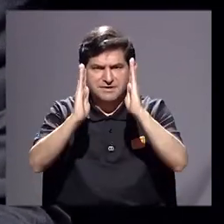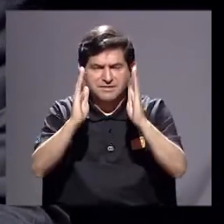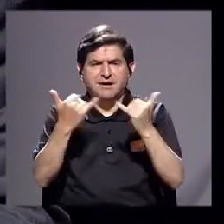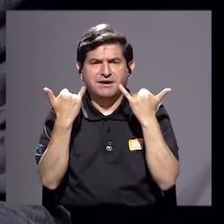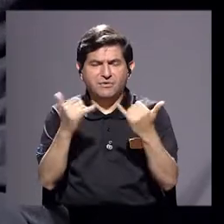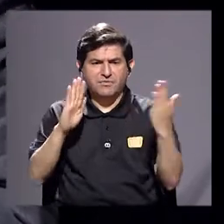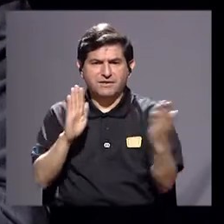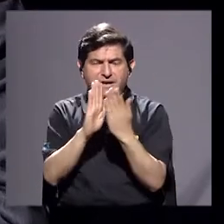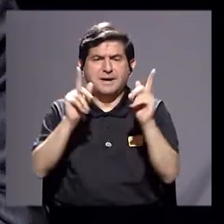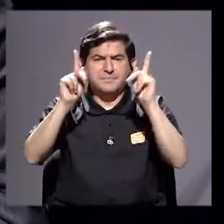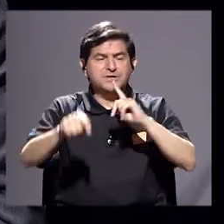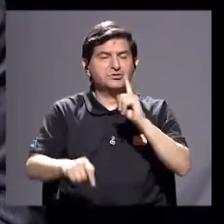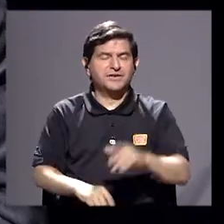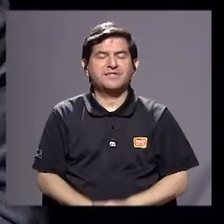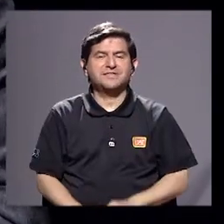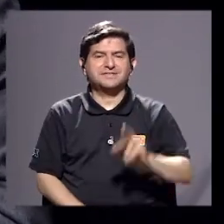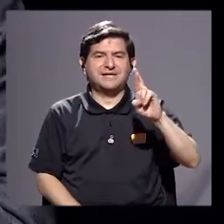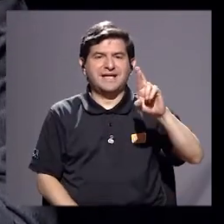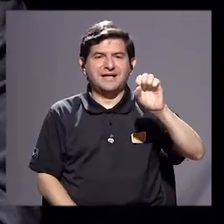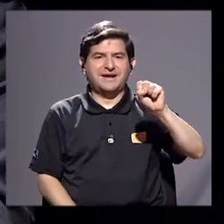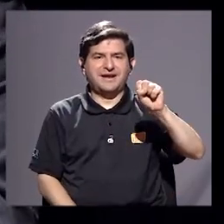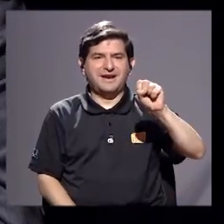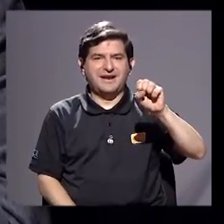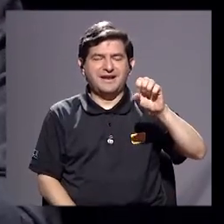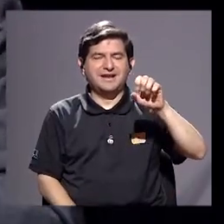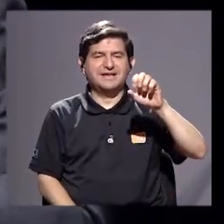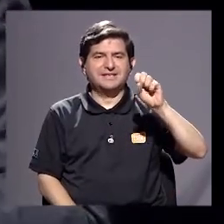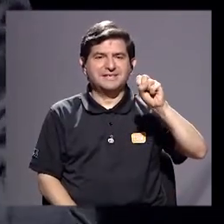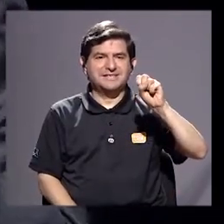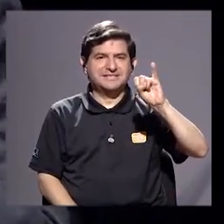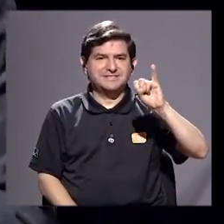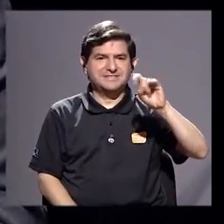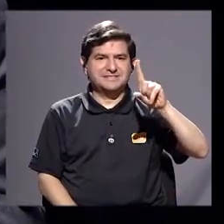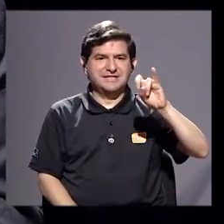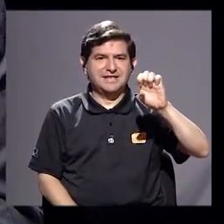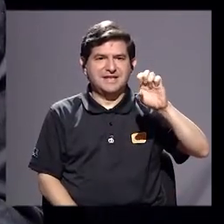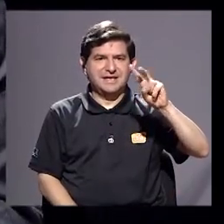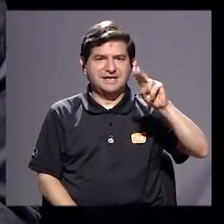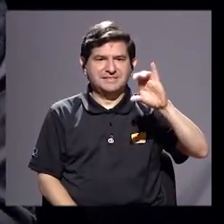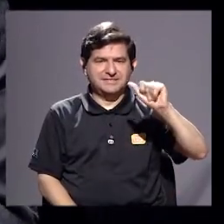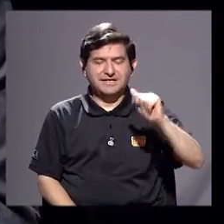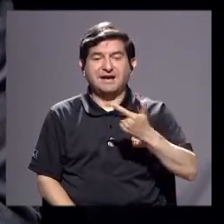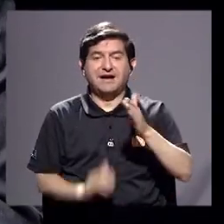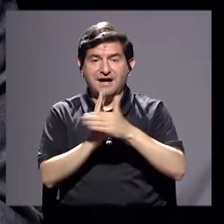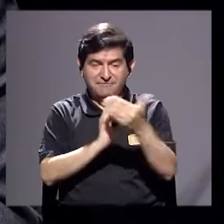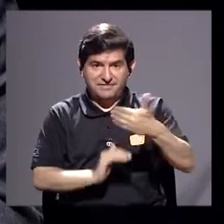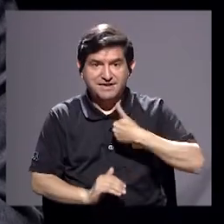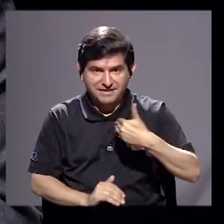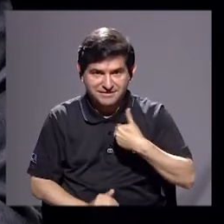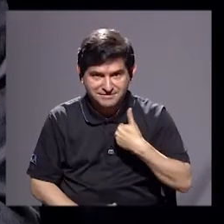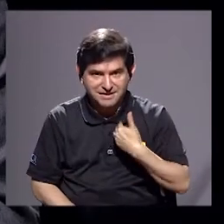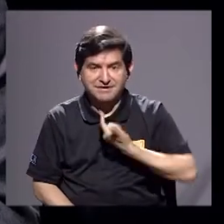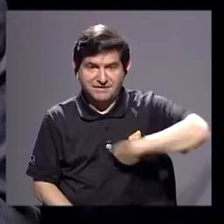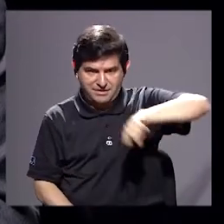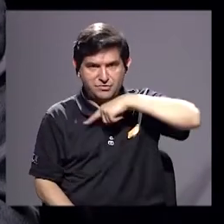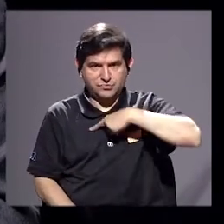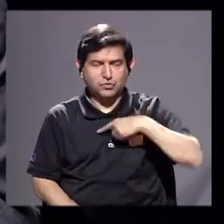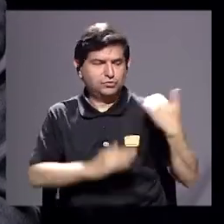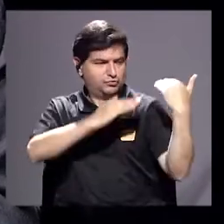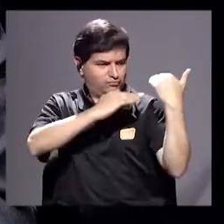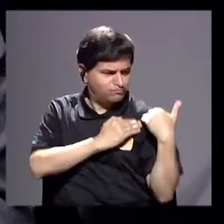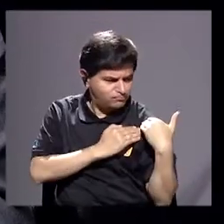que la gente llama resiliencia verdad pero pero en realidad tiene que ver con la capacidad que nosotros tengamos para resistir